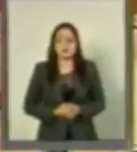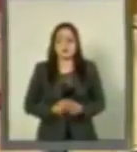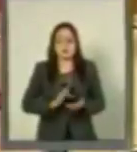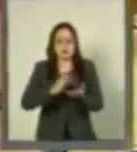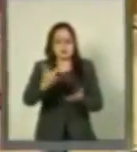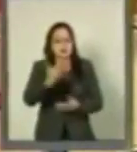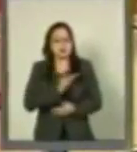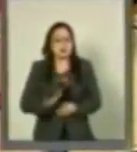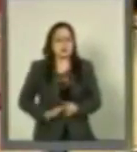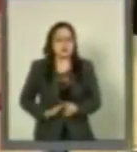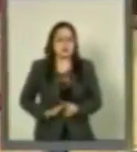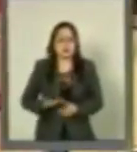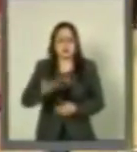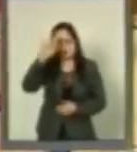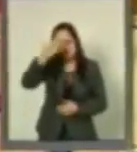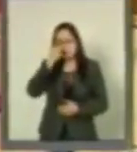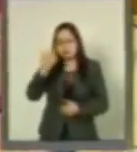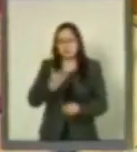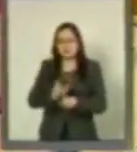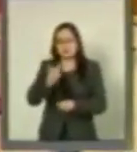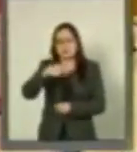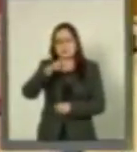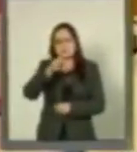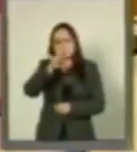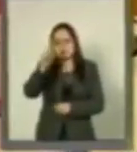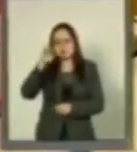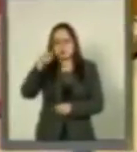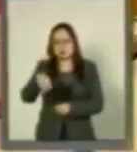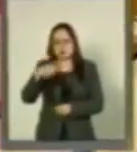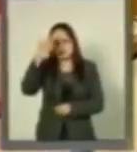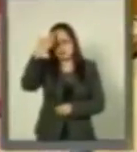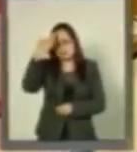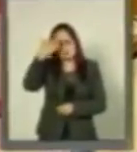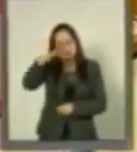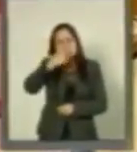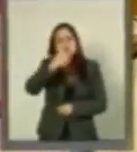Gracias, señor presidente. Señor senador Guzmán, senadores, senadores.